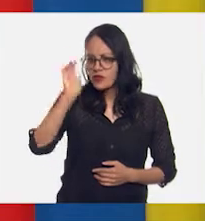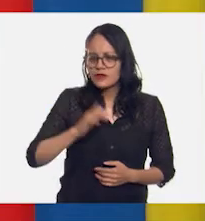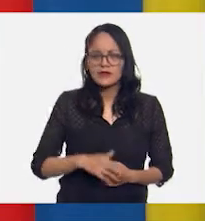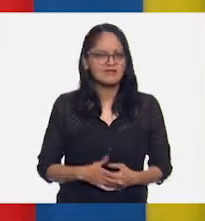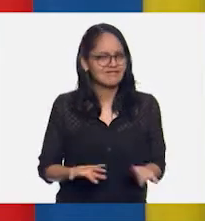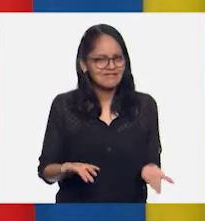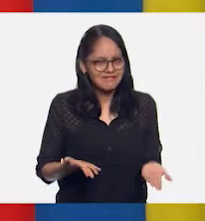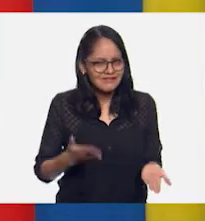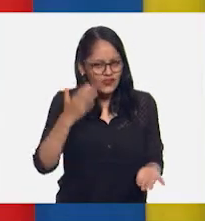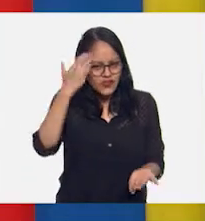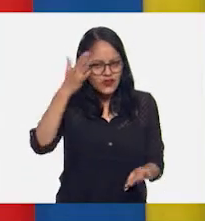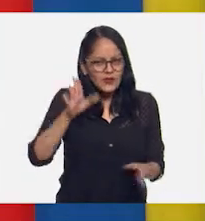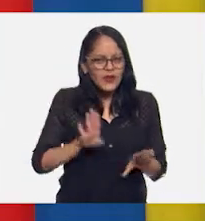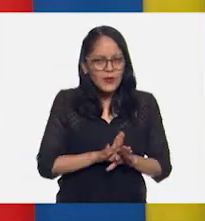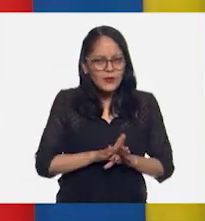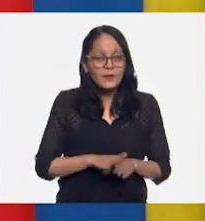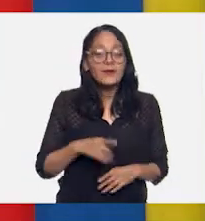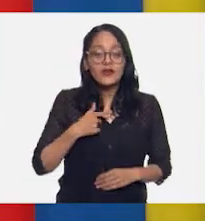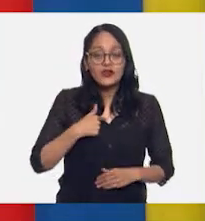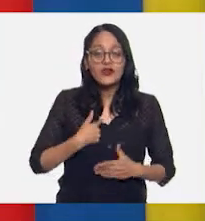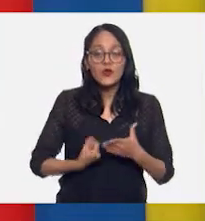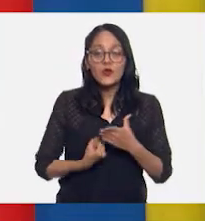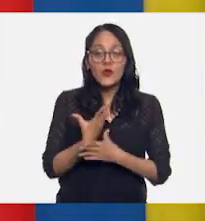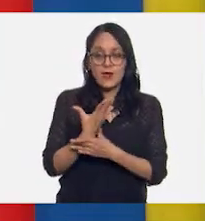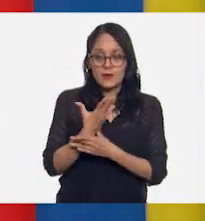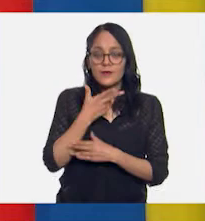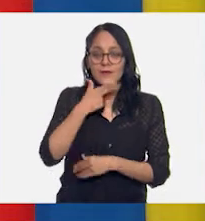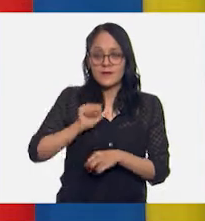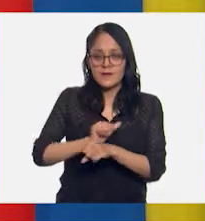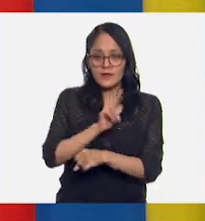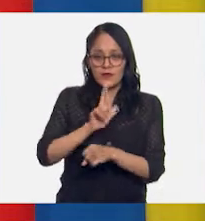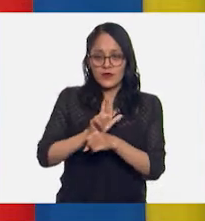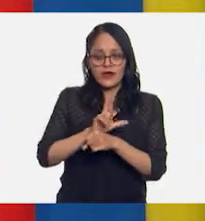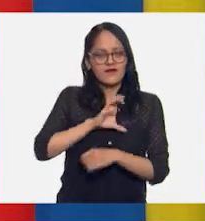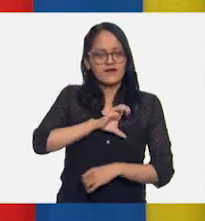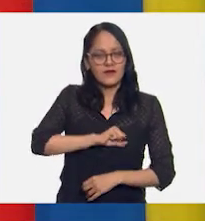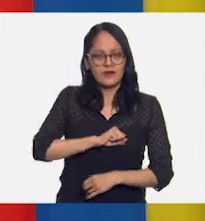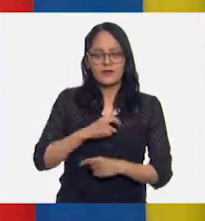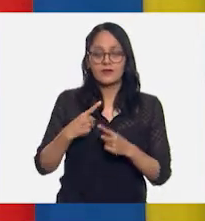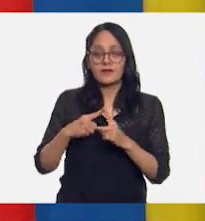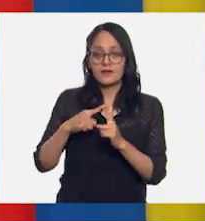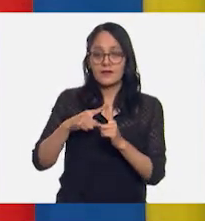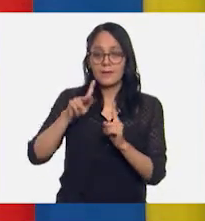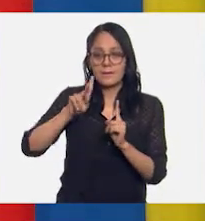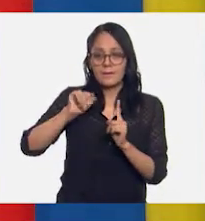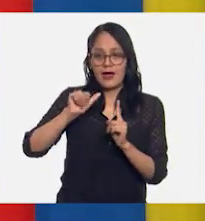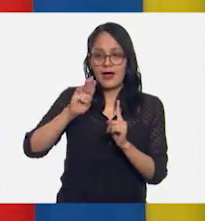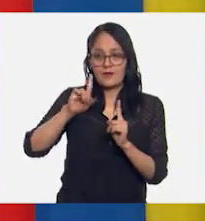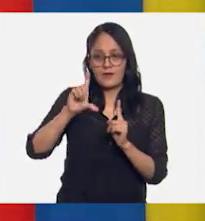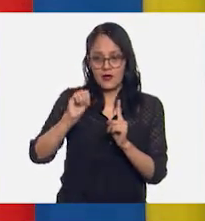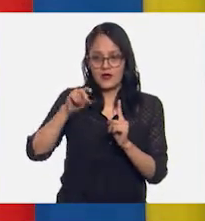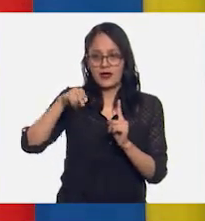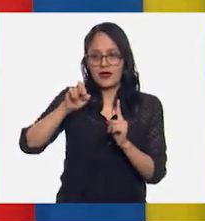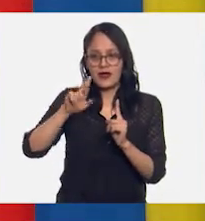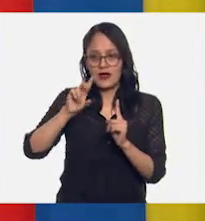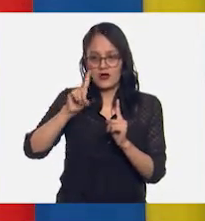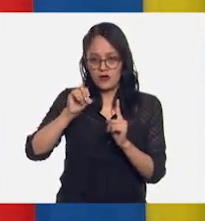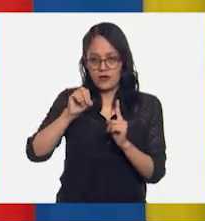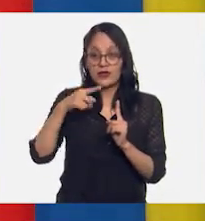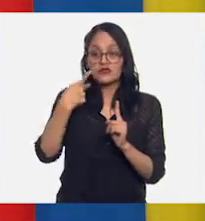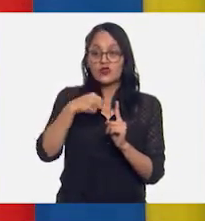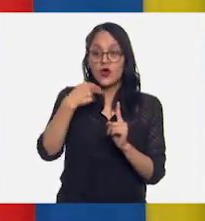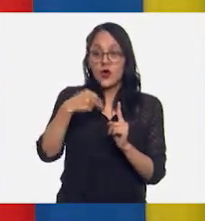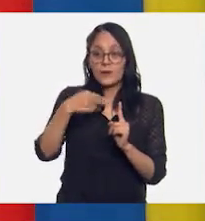que no, Gaby? Me refiero a mi nuevo poeta favorito, el chileno Pablo Neruda, cuyo nombre original era